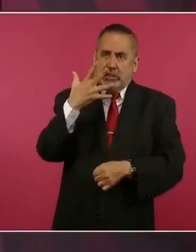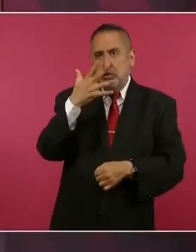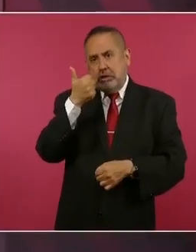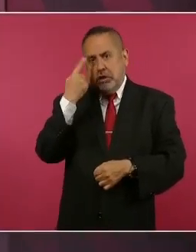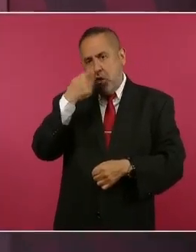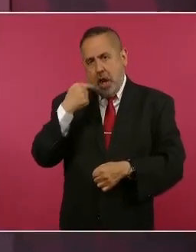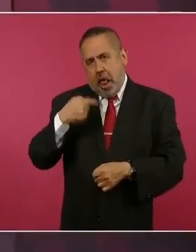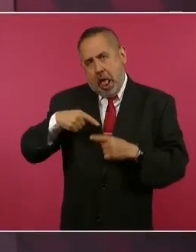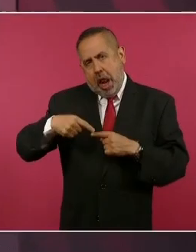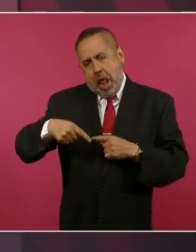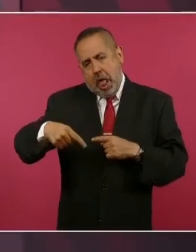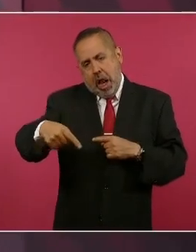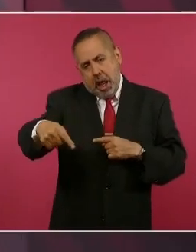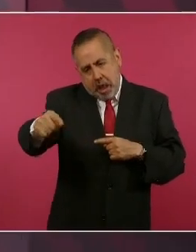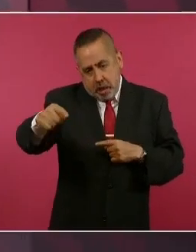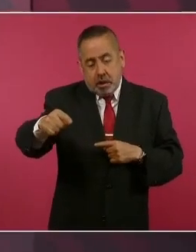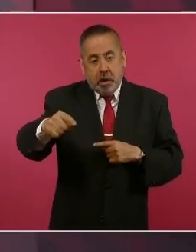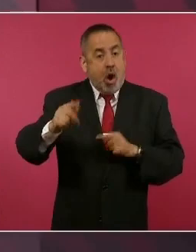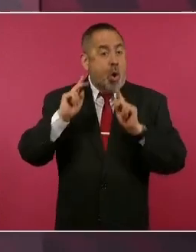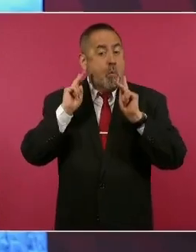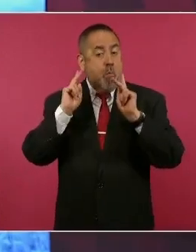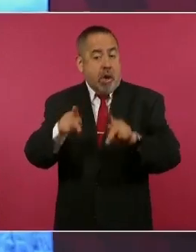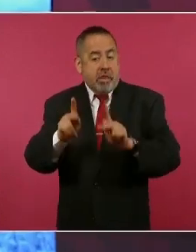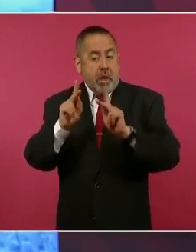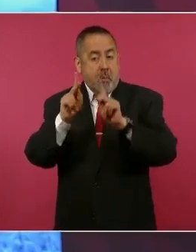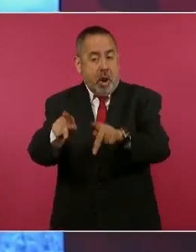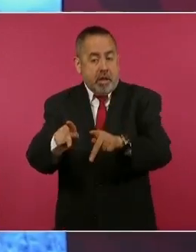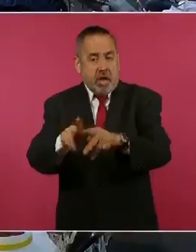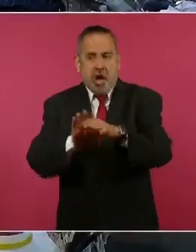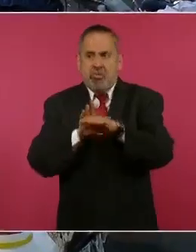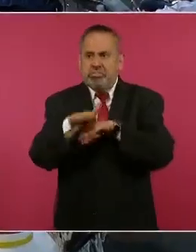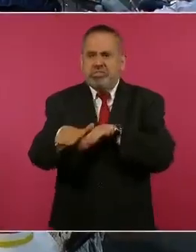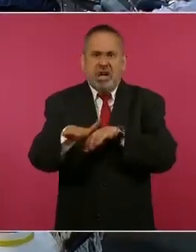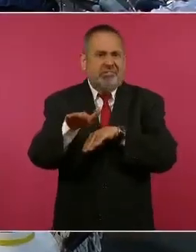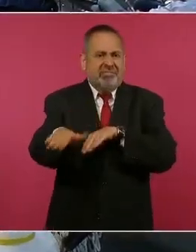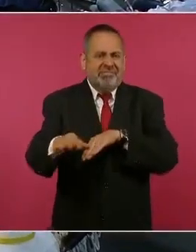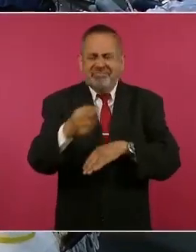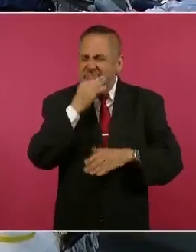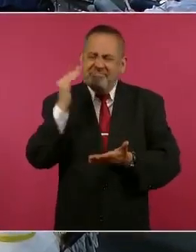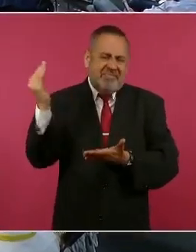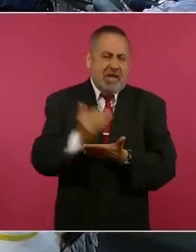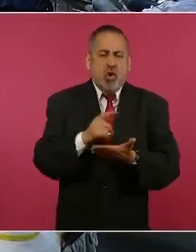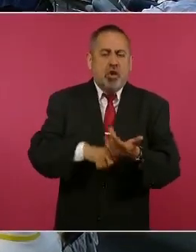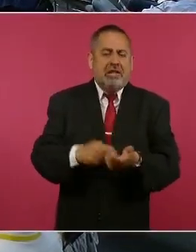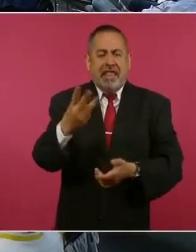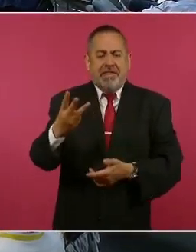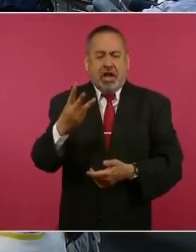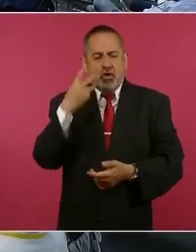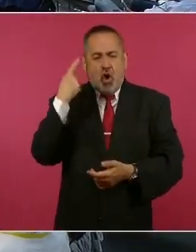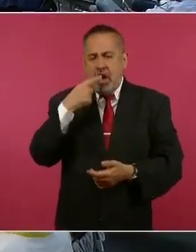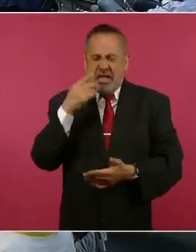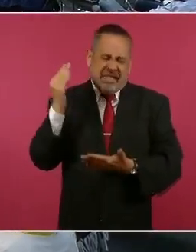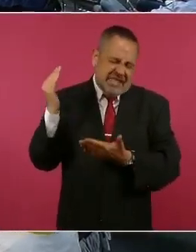5-6 horas. Y con los puentes, cuando mucho, van a ser 3 horas.